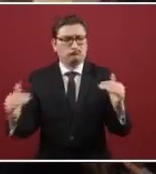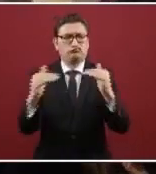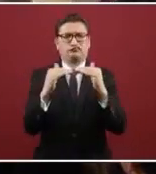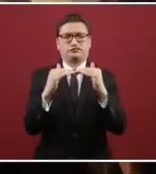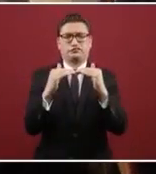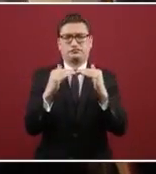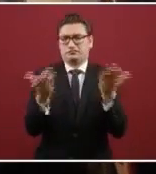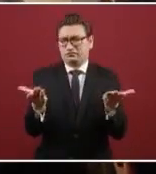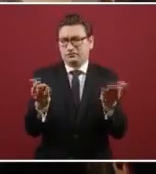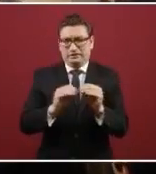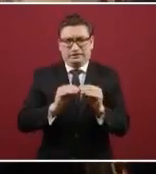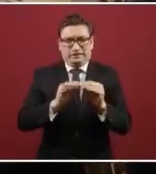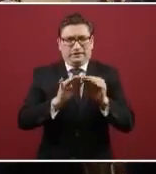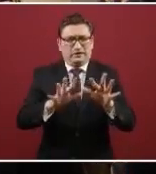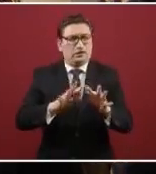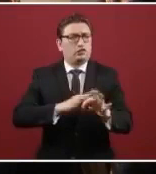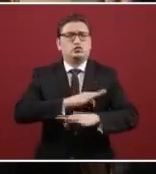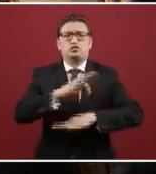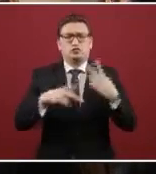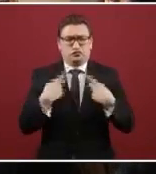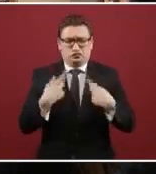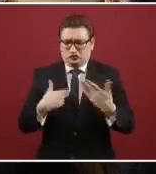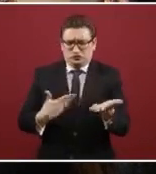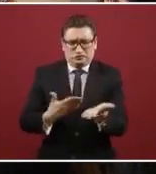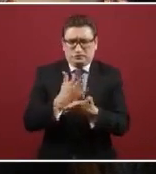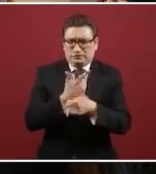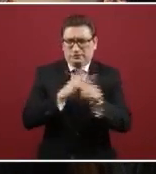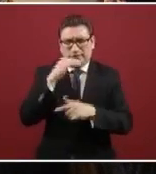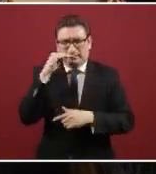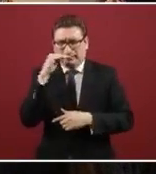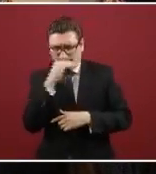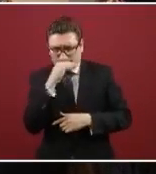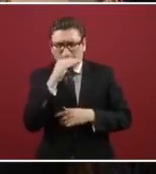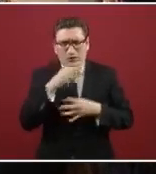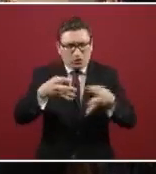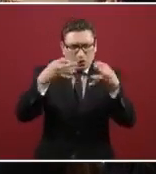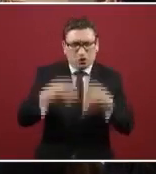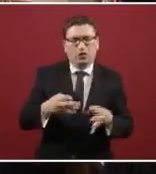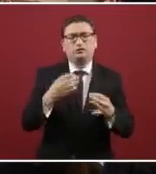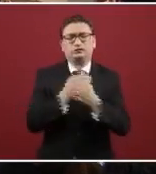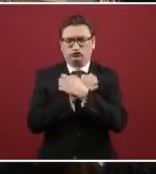Educación pública, gratuita, de calidad, pluricultural,